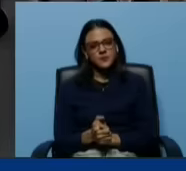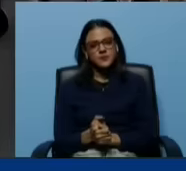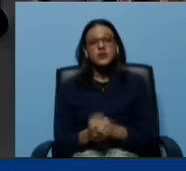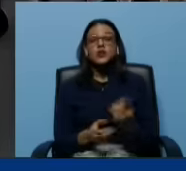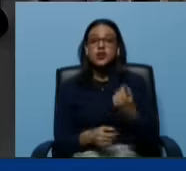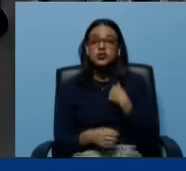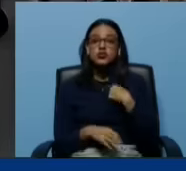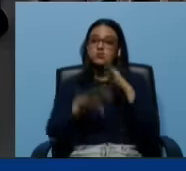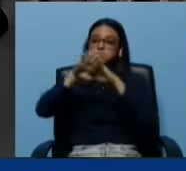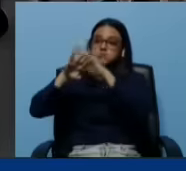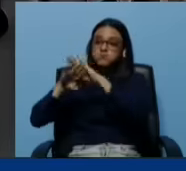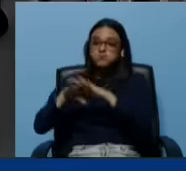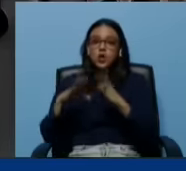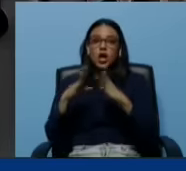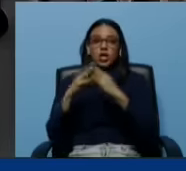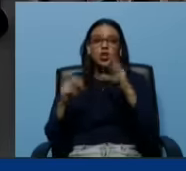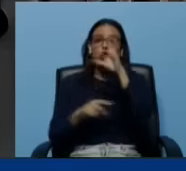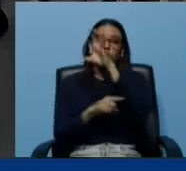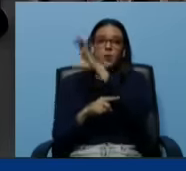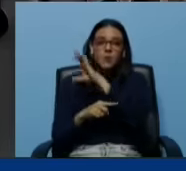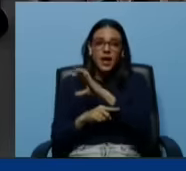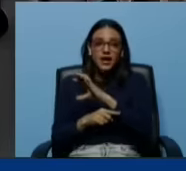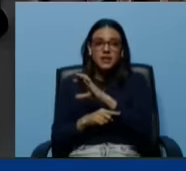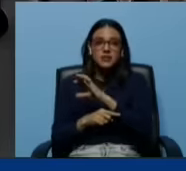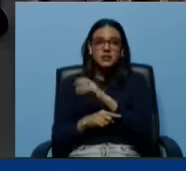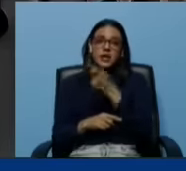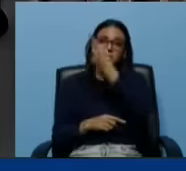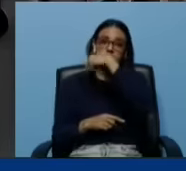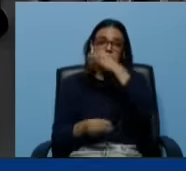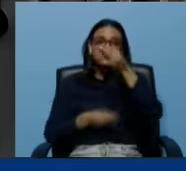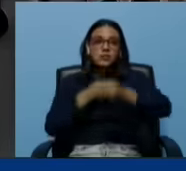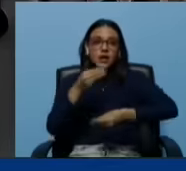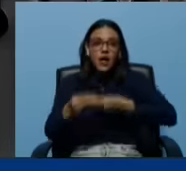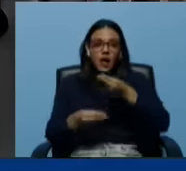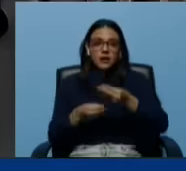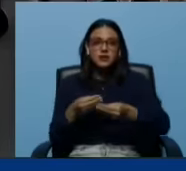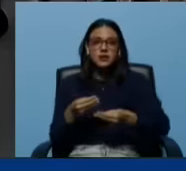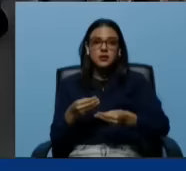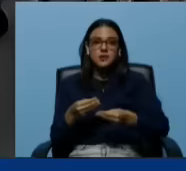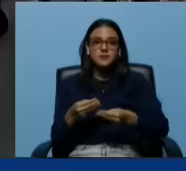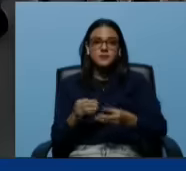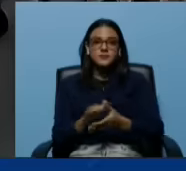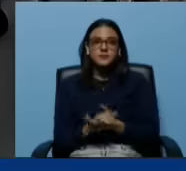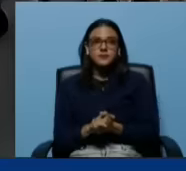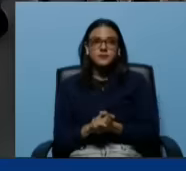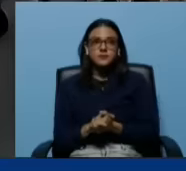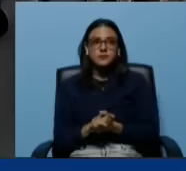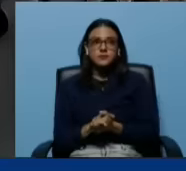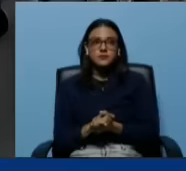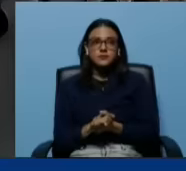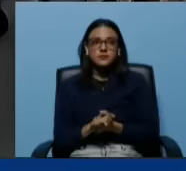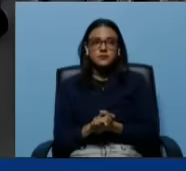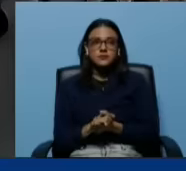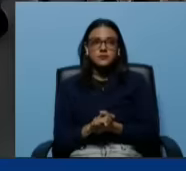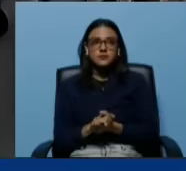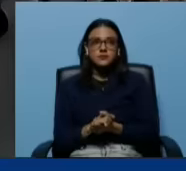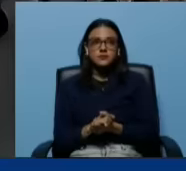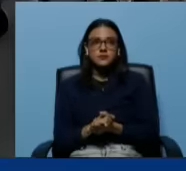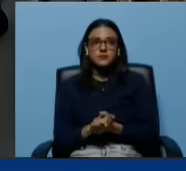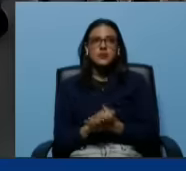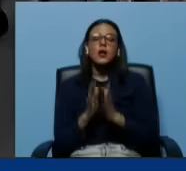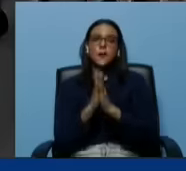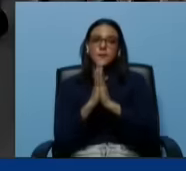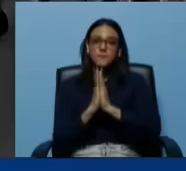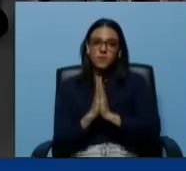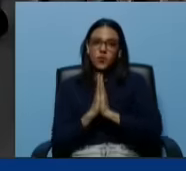Hacemos un llamado a los países del norte del Pacífico, del Atlántico, para que por